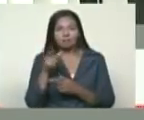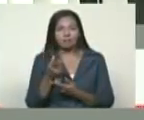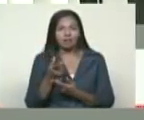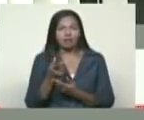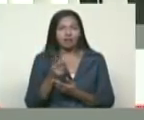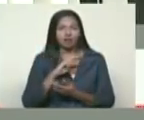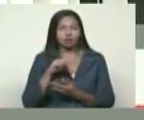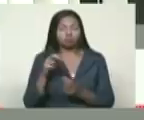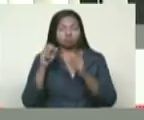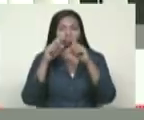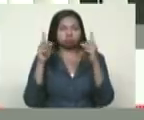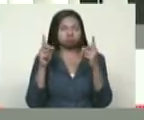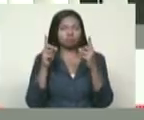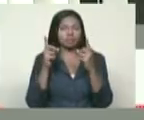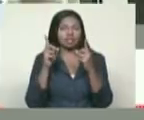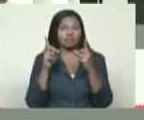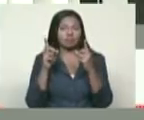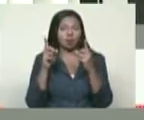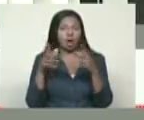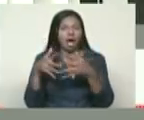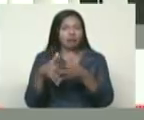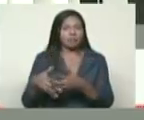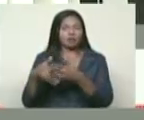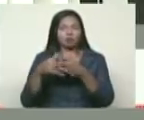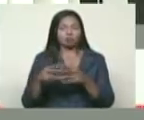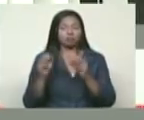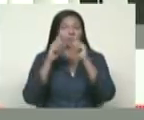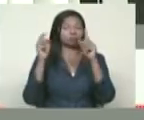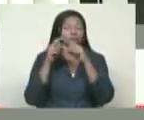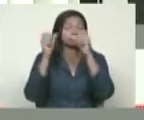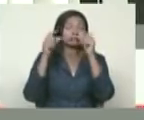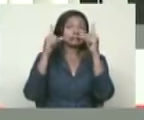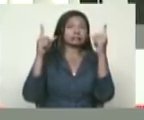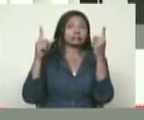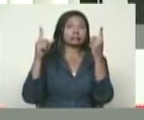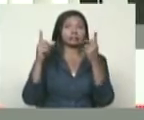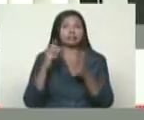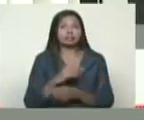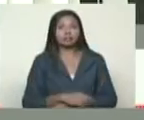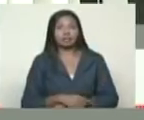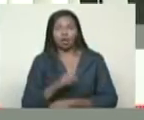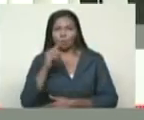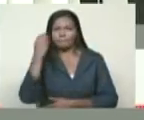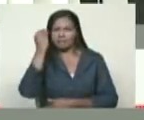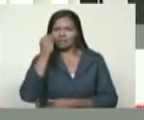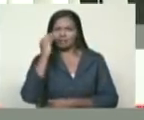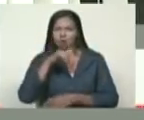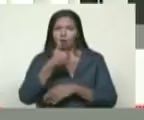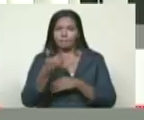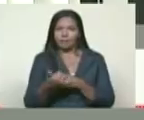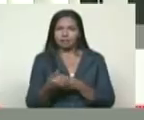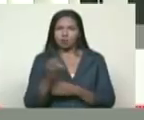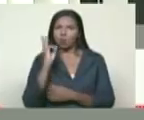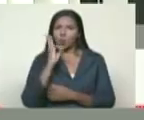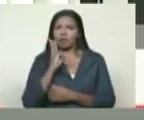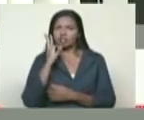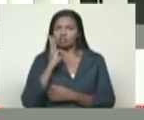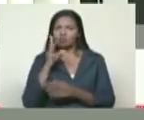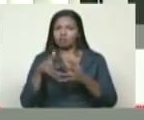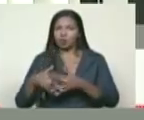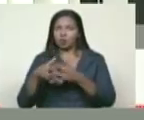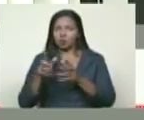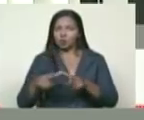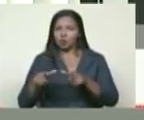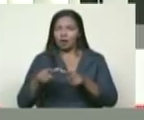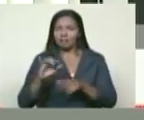Vamos sorprendiendo al imperialismo, por aquí, por allá. ¿Ustedes creen que en los planes de Washington de